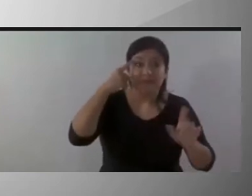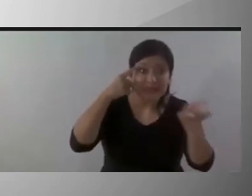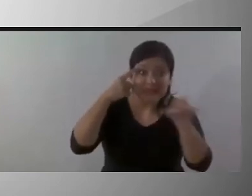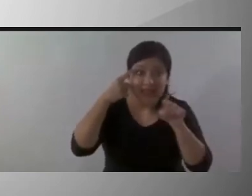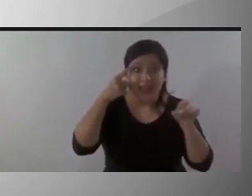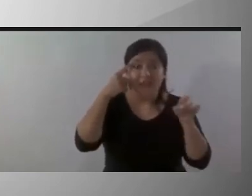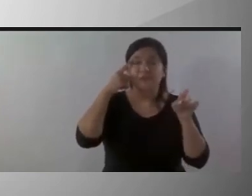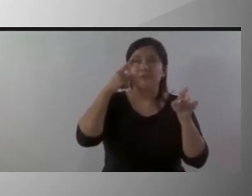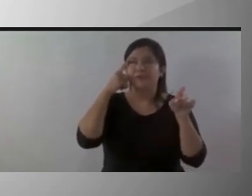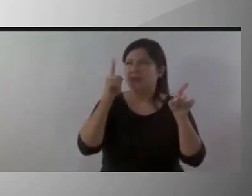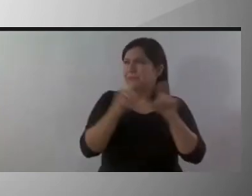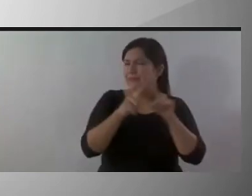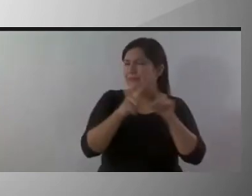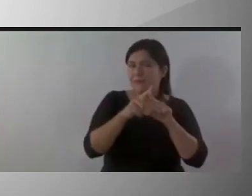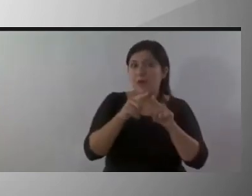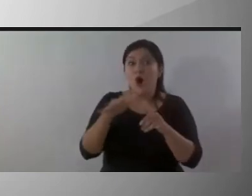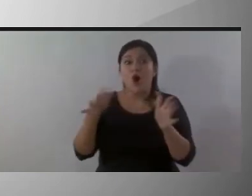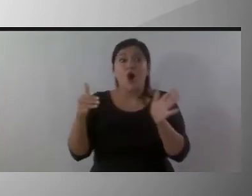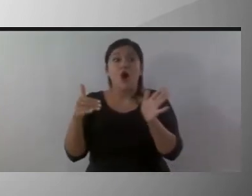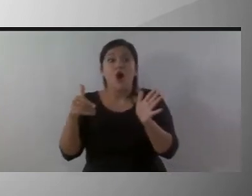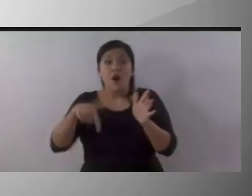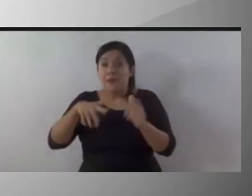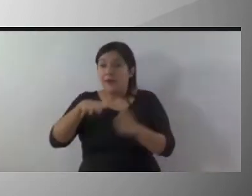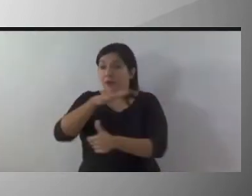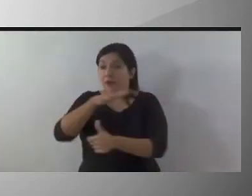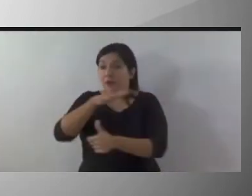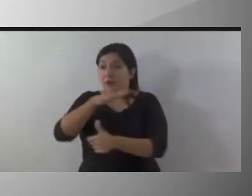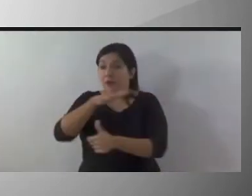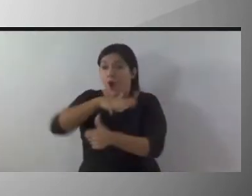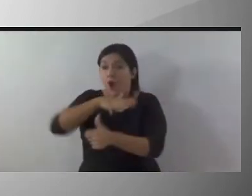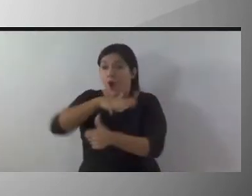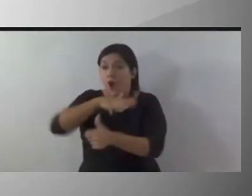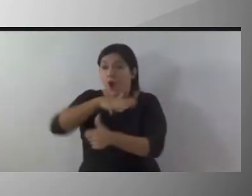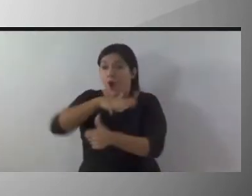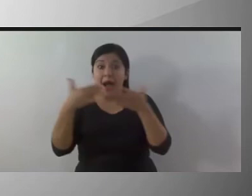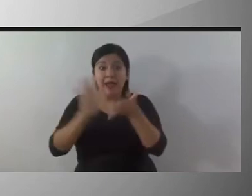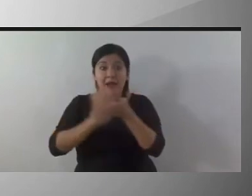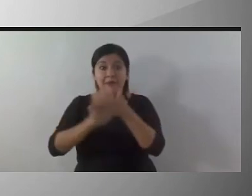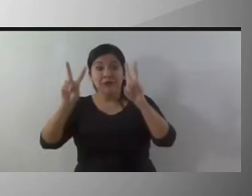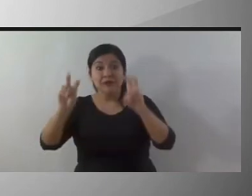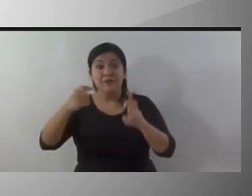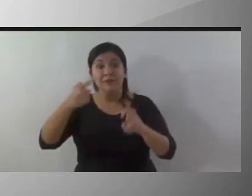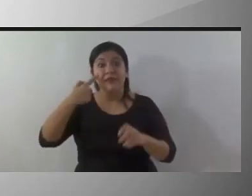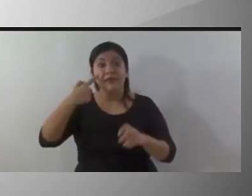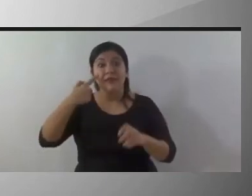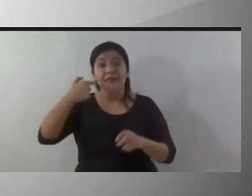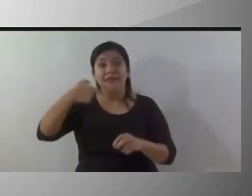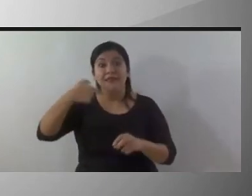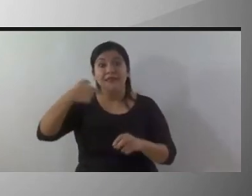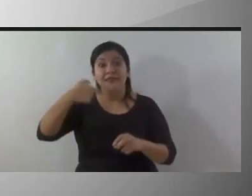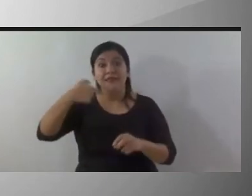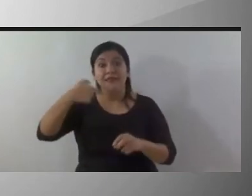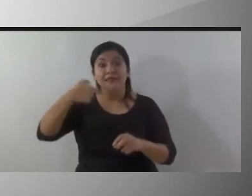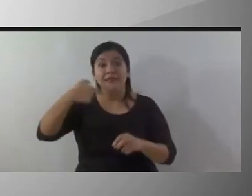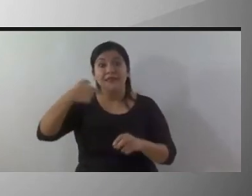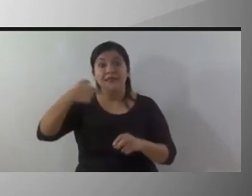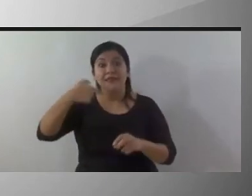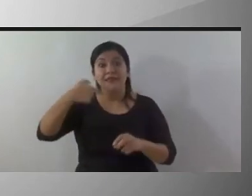momento, incluso en los contextos donde estamos hablando sobre intersexualidad, dice de intersexualidad nunca se